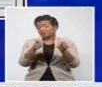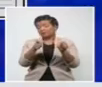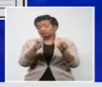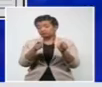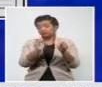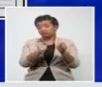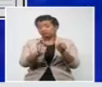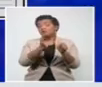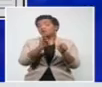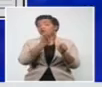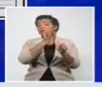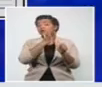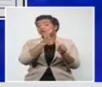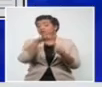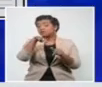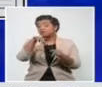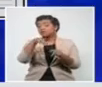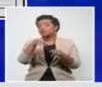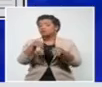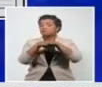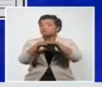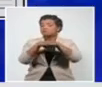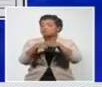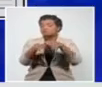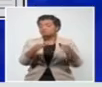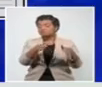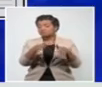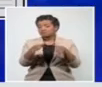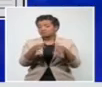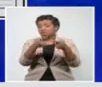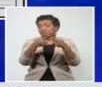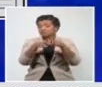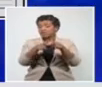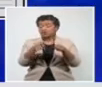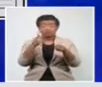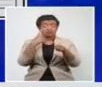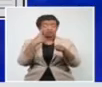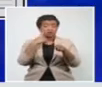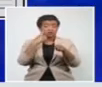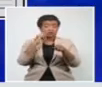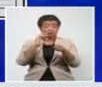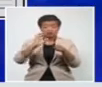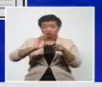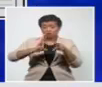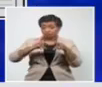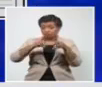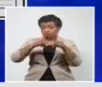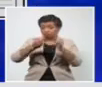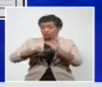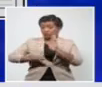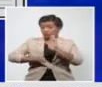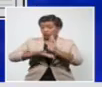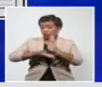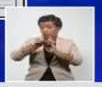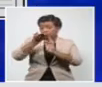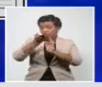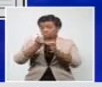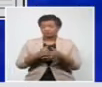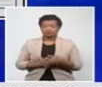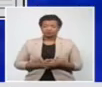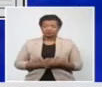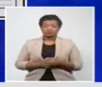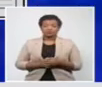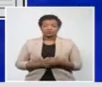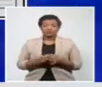lograr una estabilidad, pero de todas formas como una cifra elevada. Guantánamo se